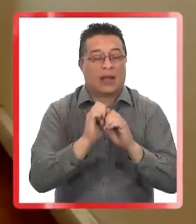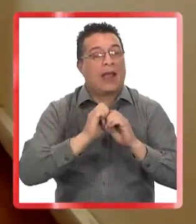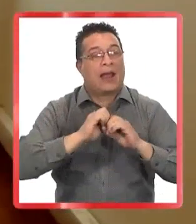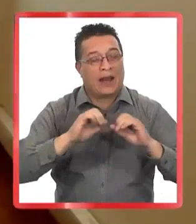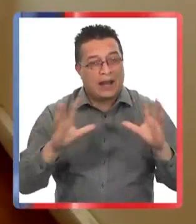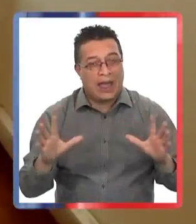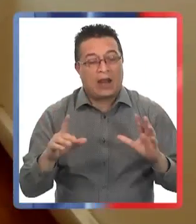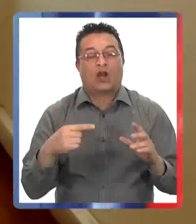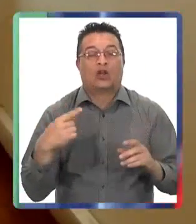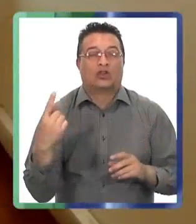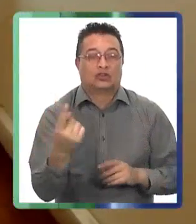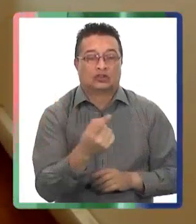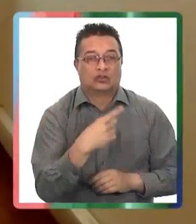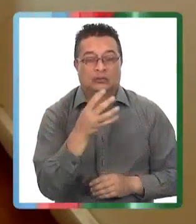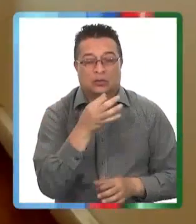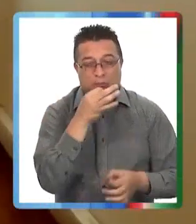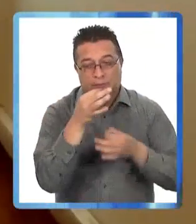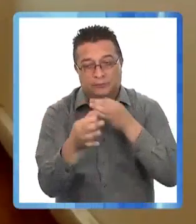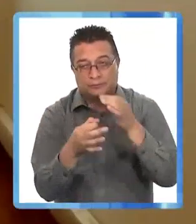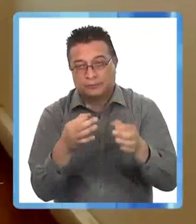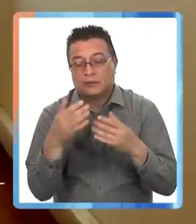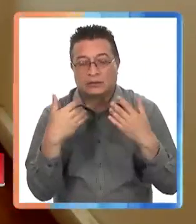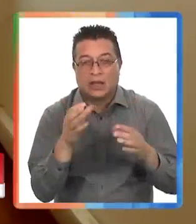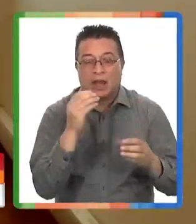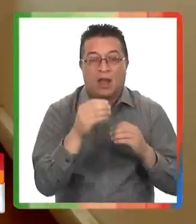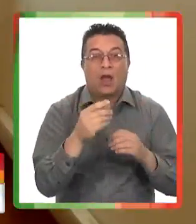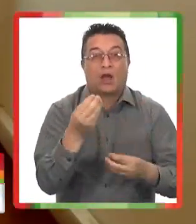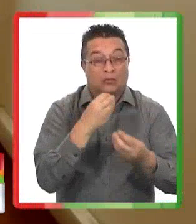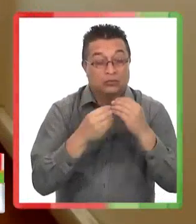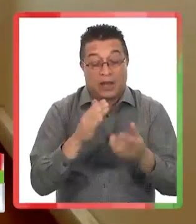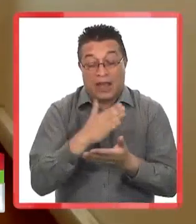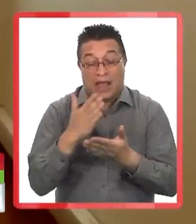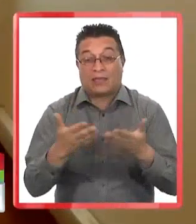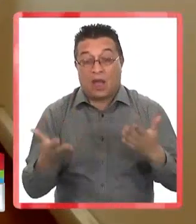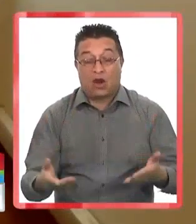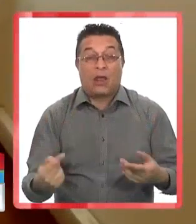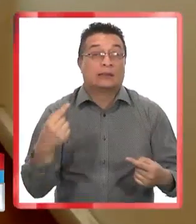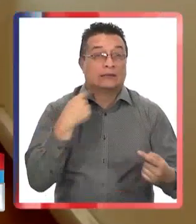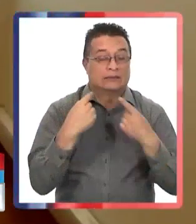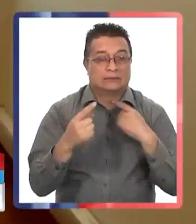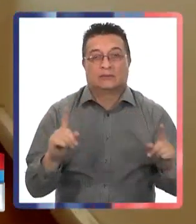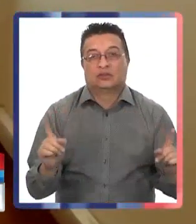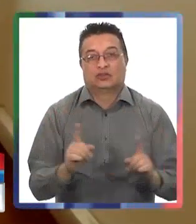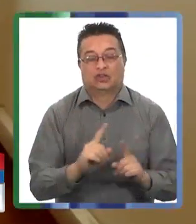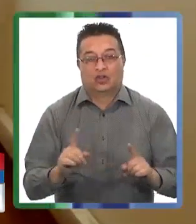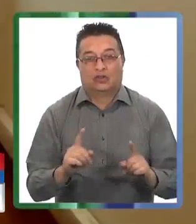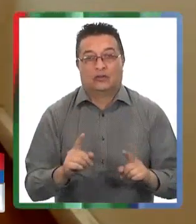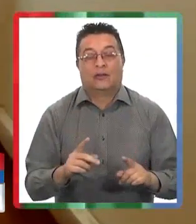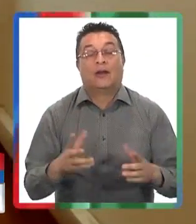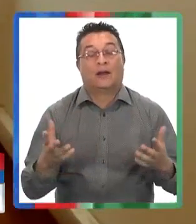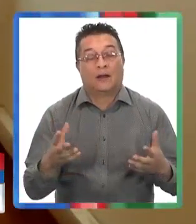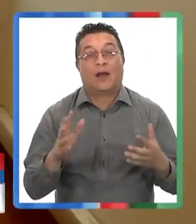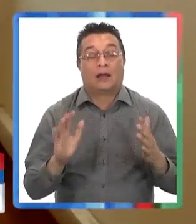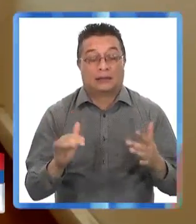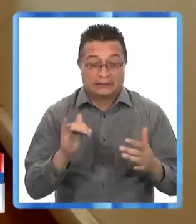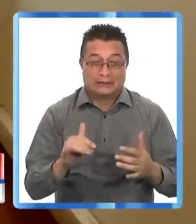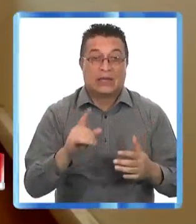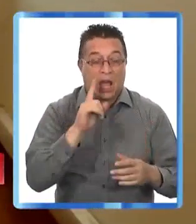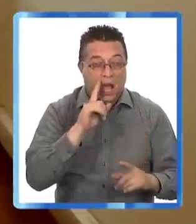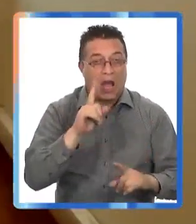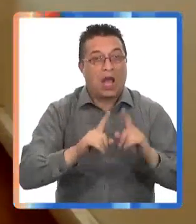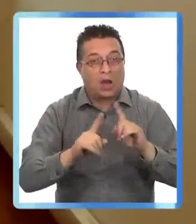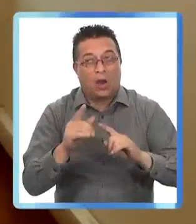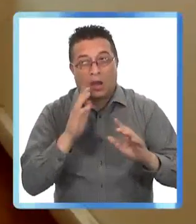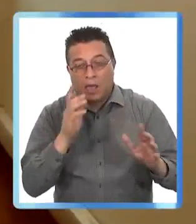que la gente ha sido clara, en el fondo en términos de las recomendaciones que hemos ido dado, porque el consumo hasta la fecha no se ha visto afectado. Por lo